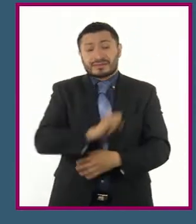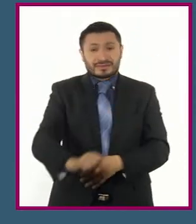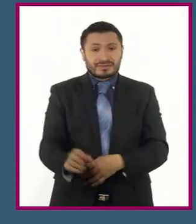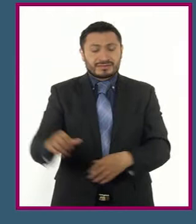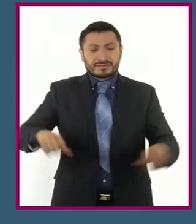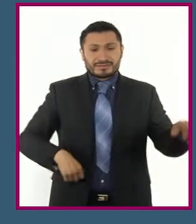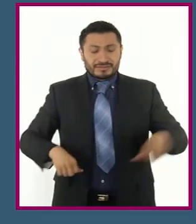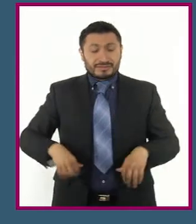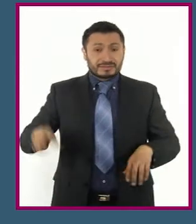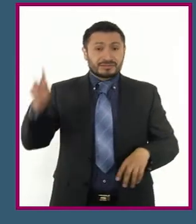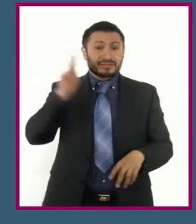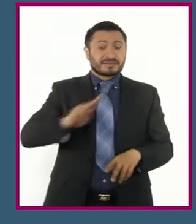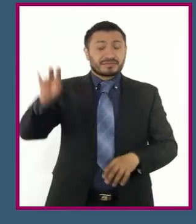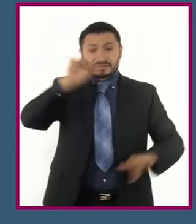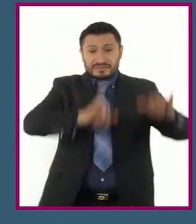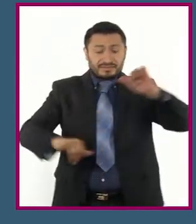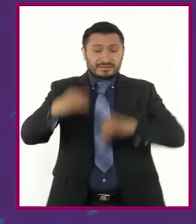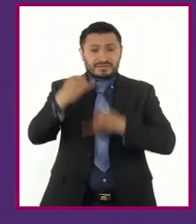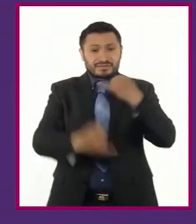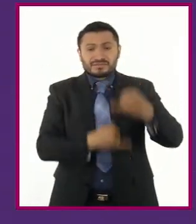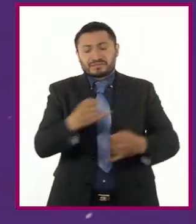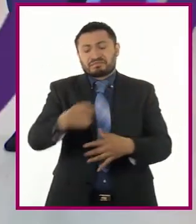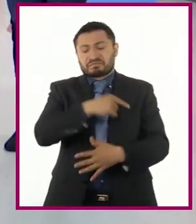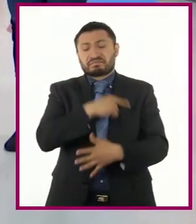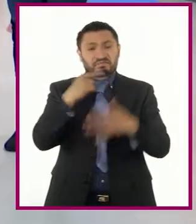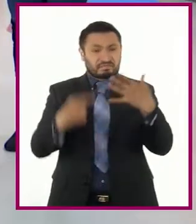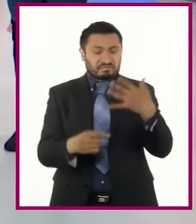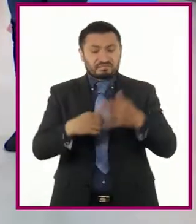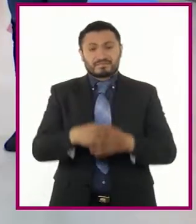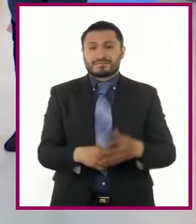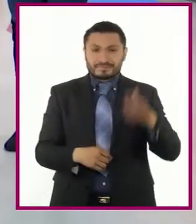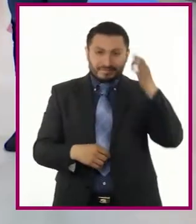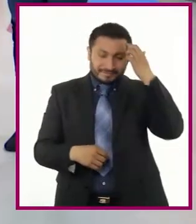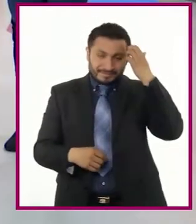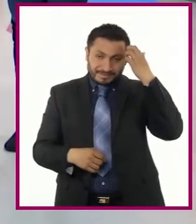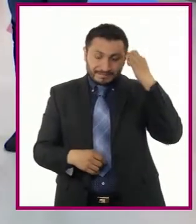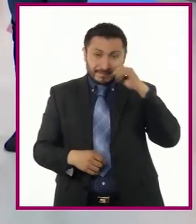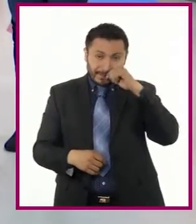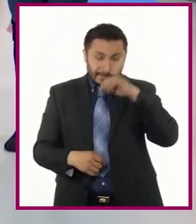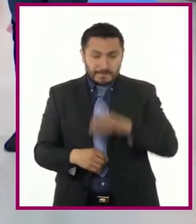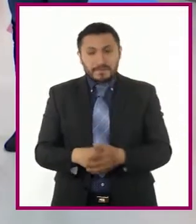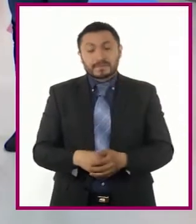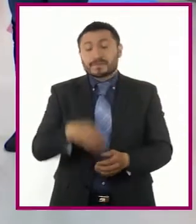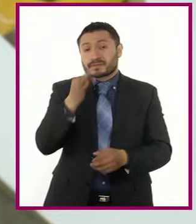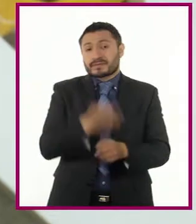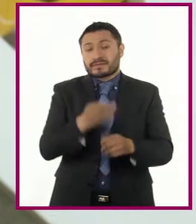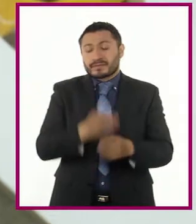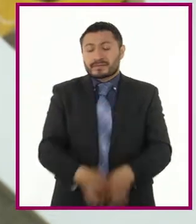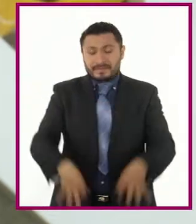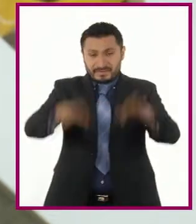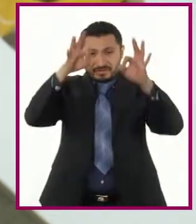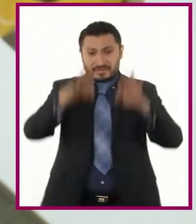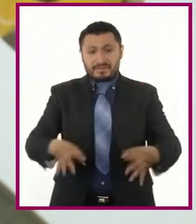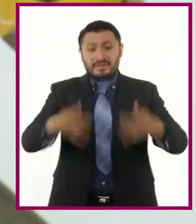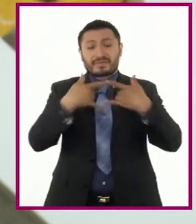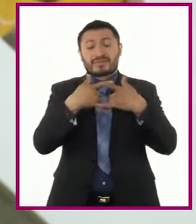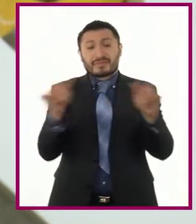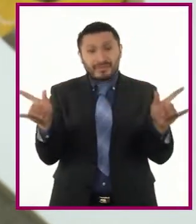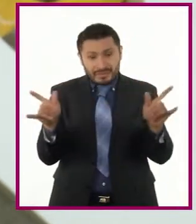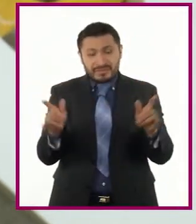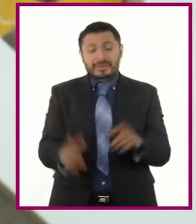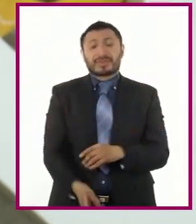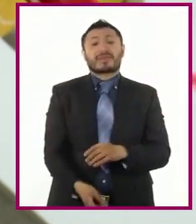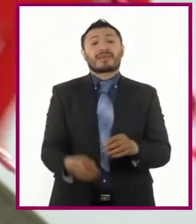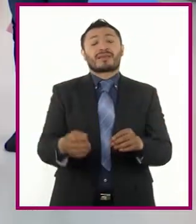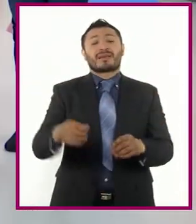experimentales, juegos didácticos, entre otras. En este momento, declaro formalmente inaugurada la